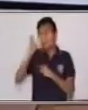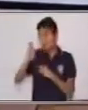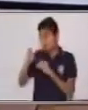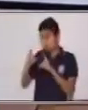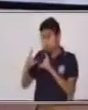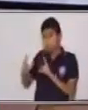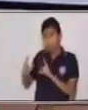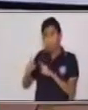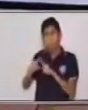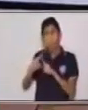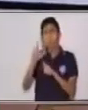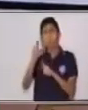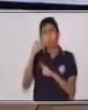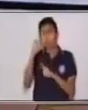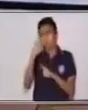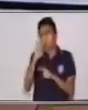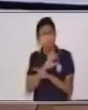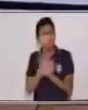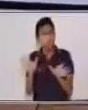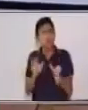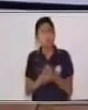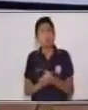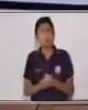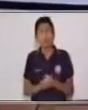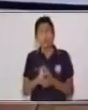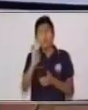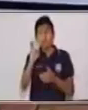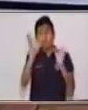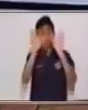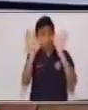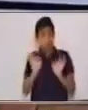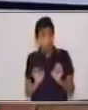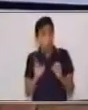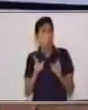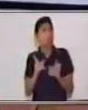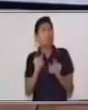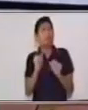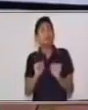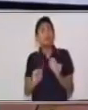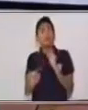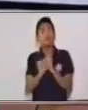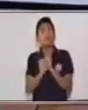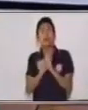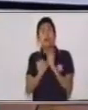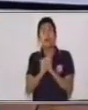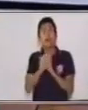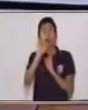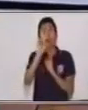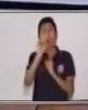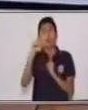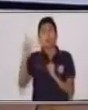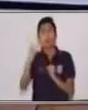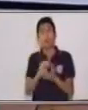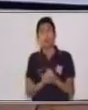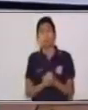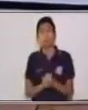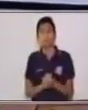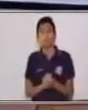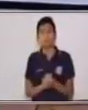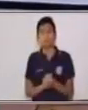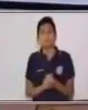esto por los. Y es una forma pronominal para identificar el objeto directo. Muy